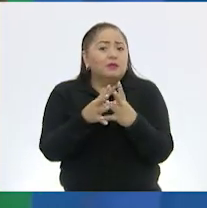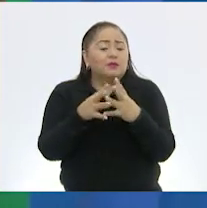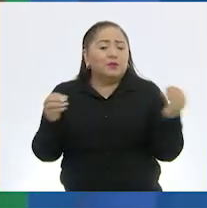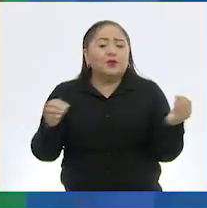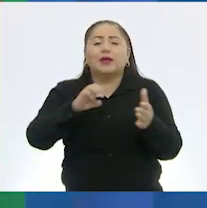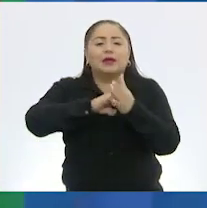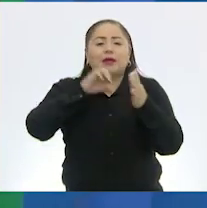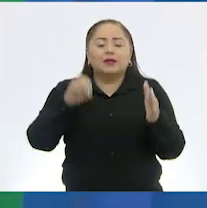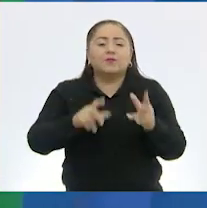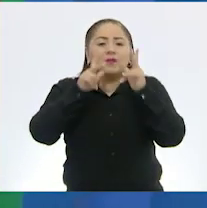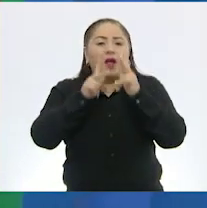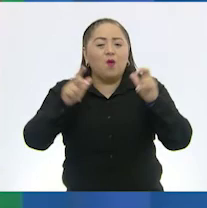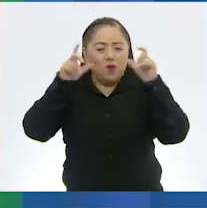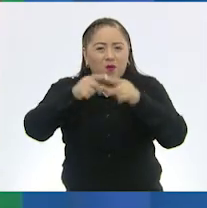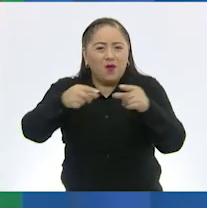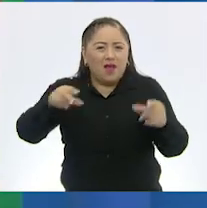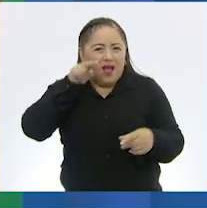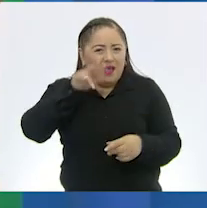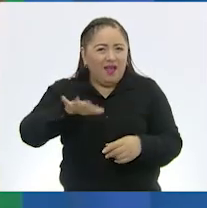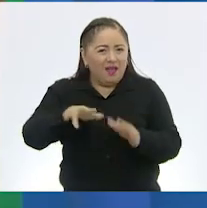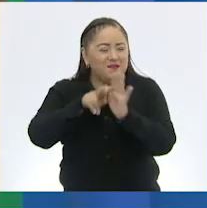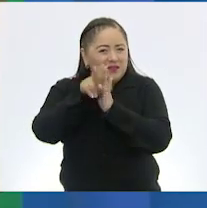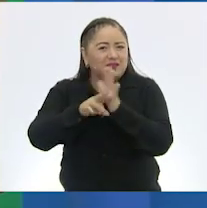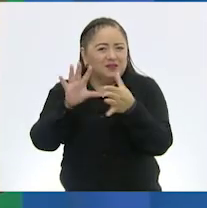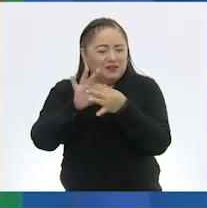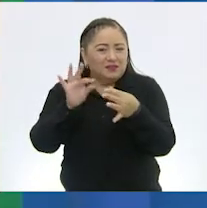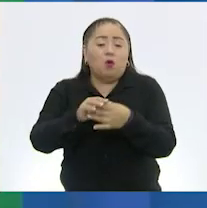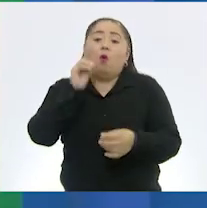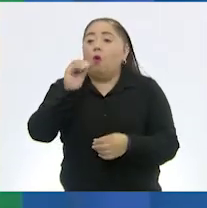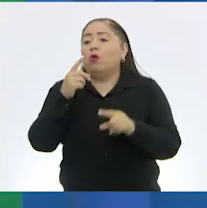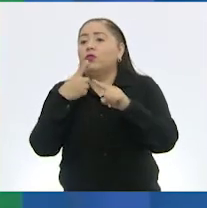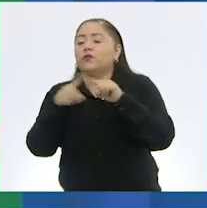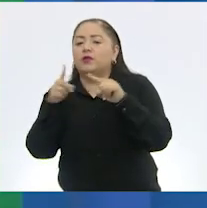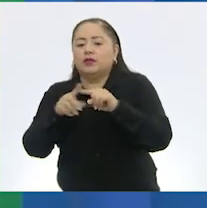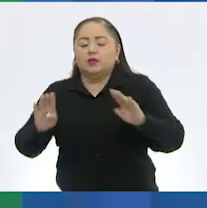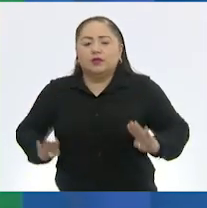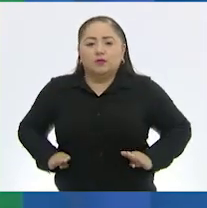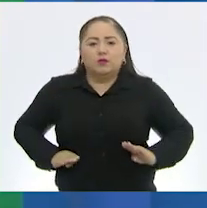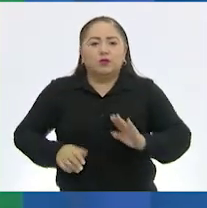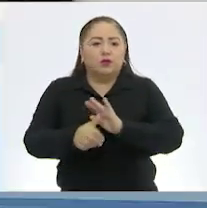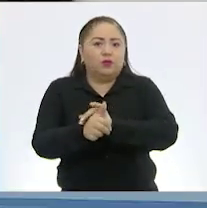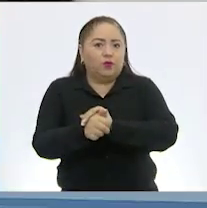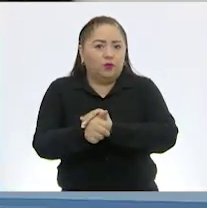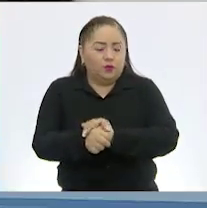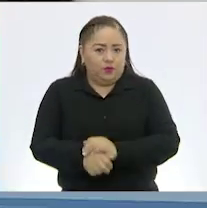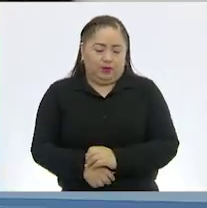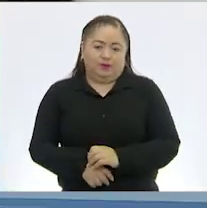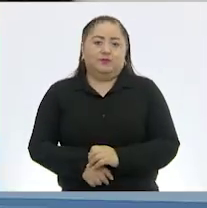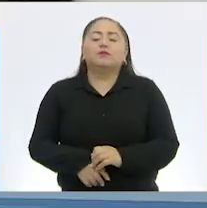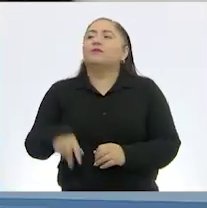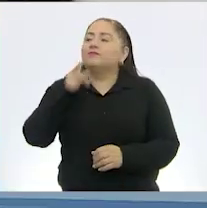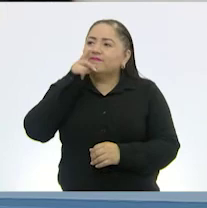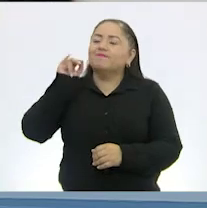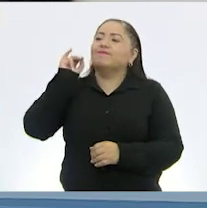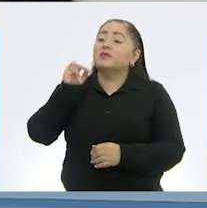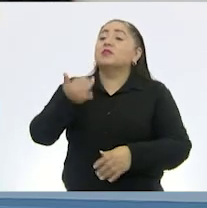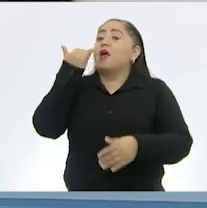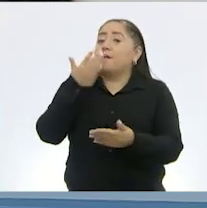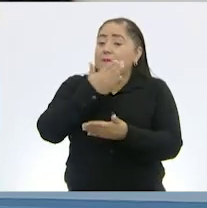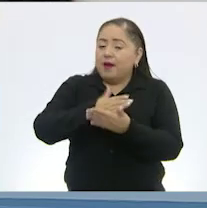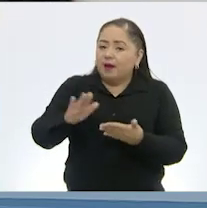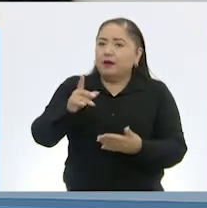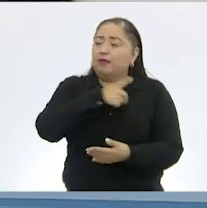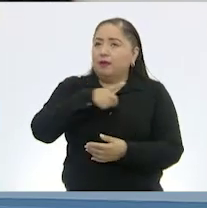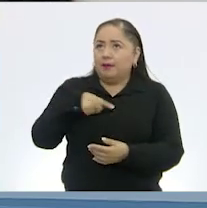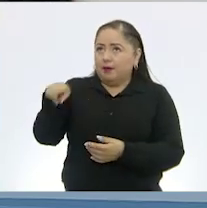es el caso del ajolote, como vimos en el video, o los diferentes tipos de tortugas. Sí, y además hay